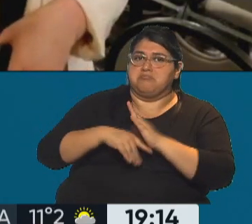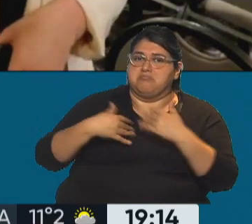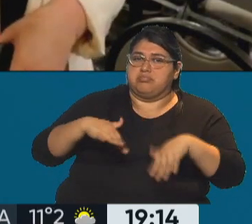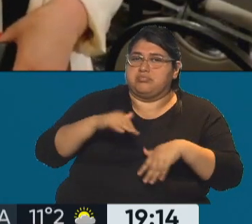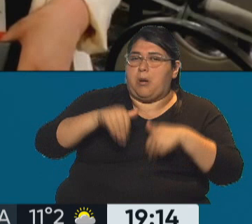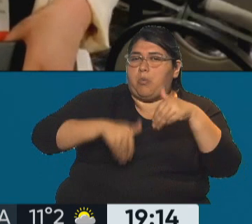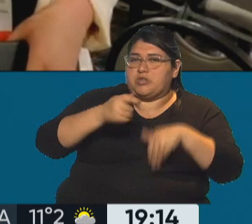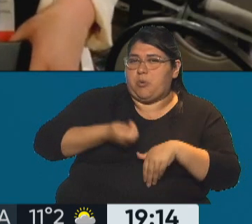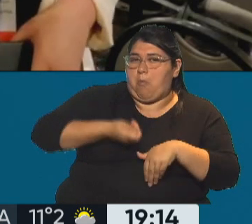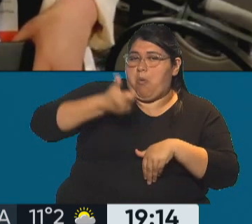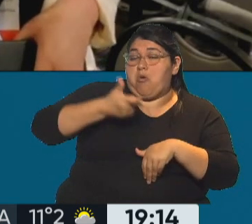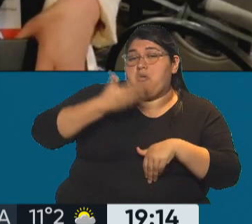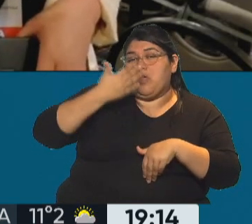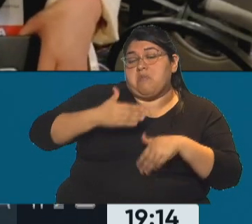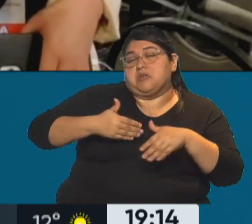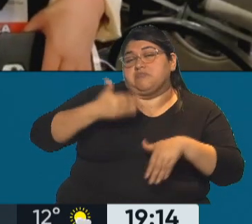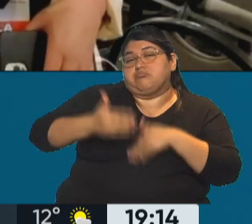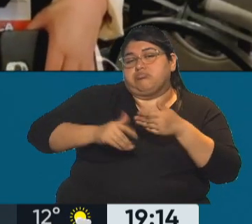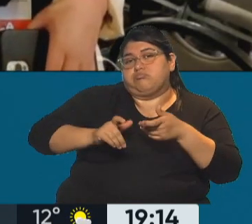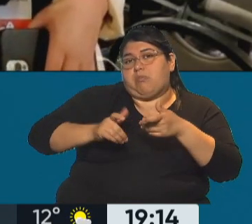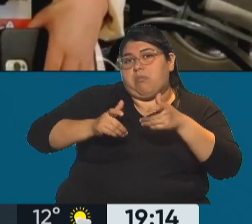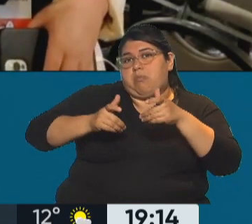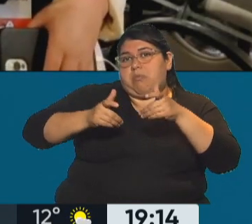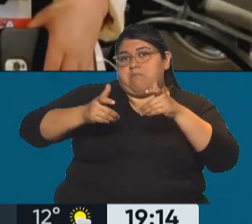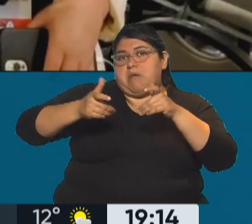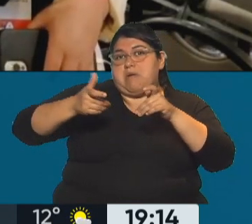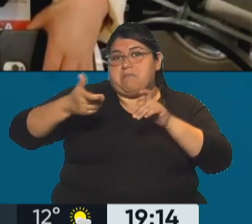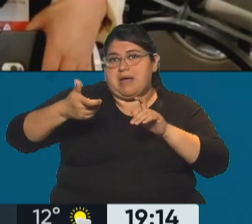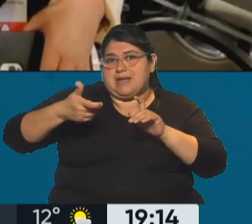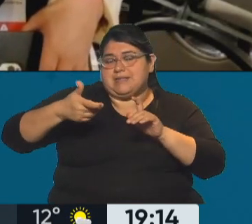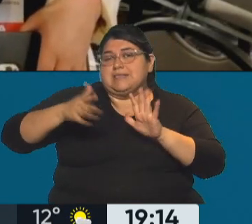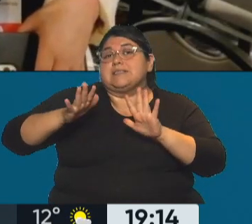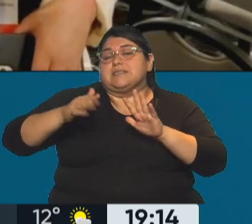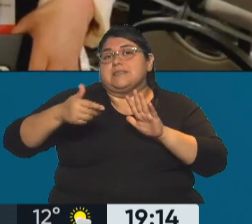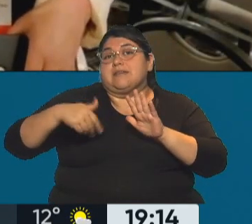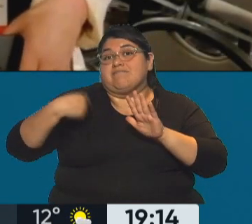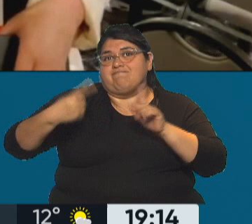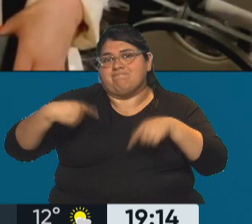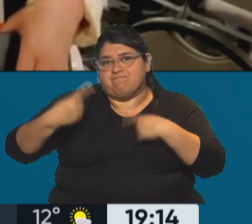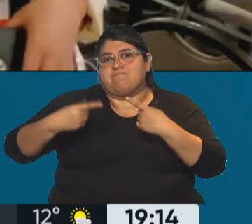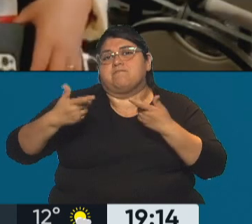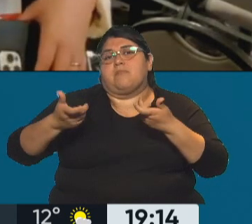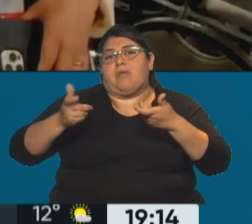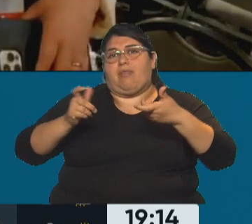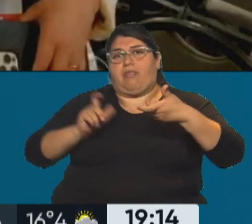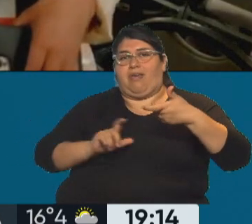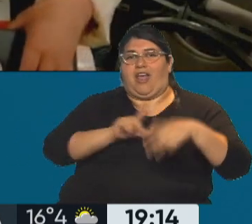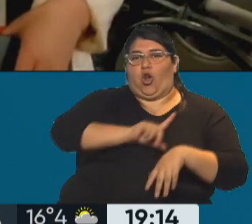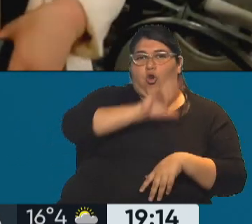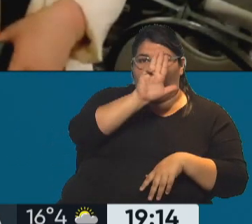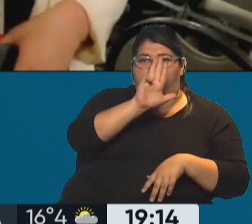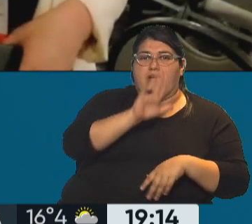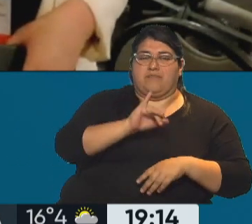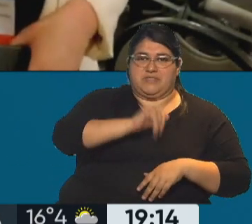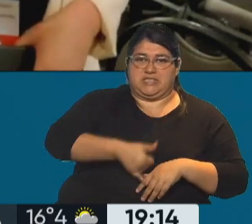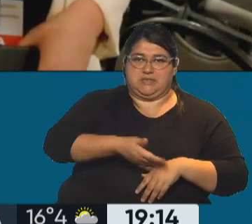a Lula se fue acortando la diferencia hasta que cuando se había cruzado el 67% de las mesas pasó al frente de luna que ahora estira la